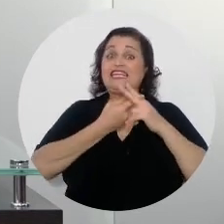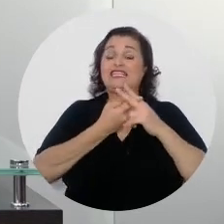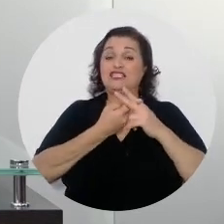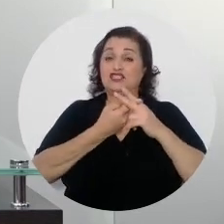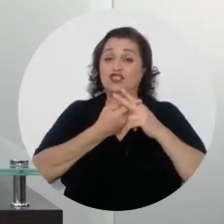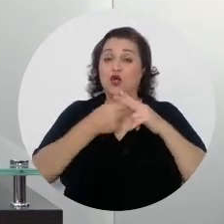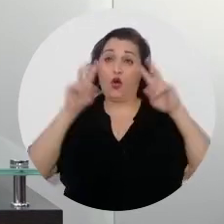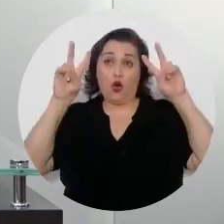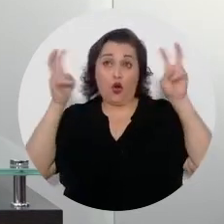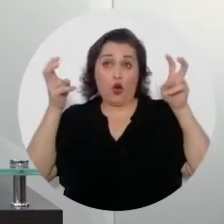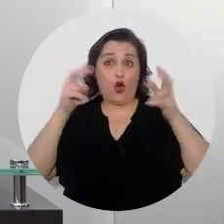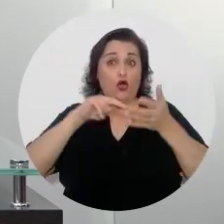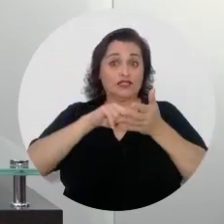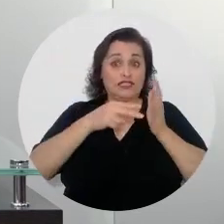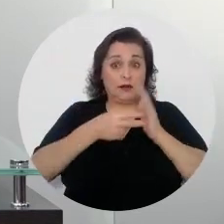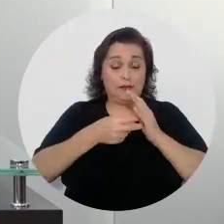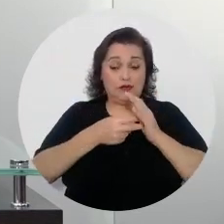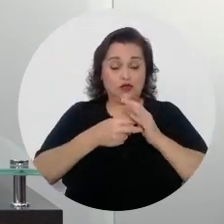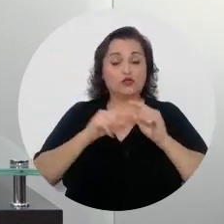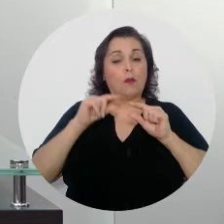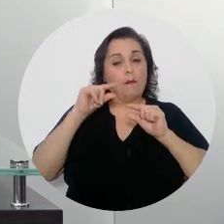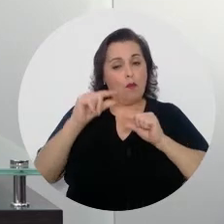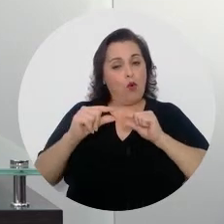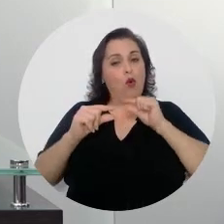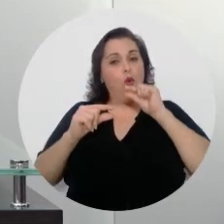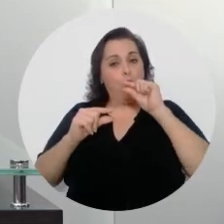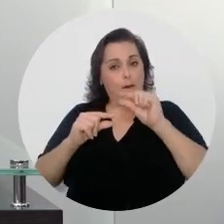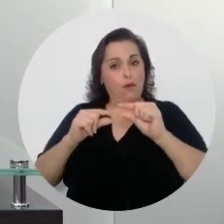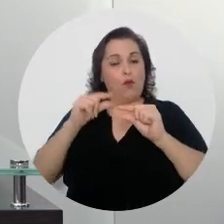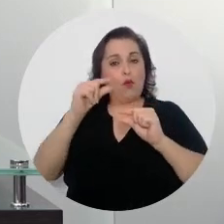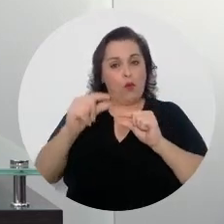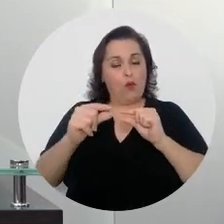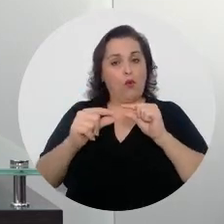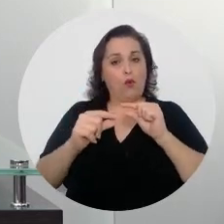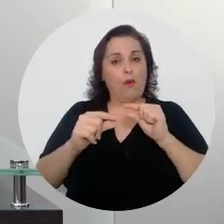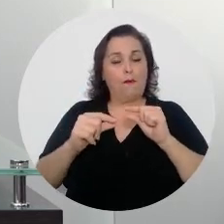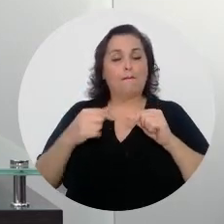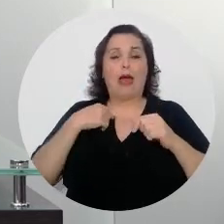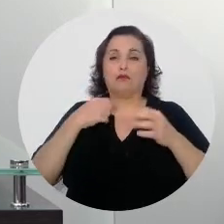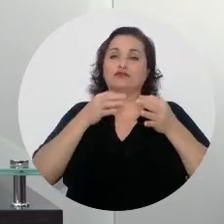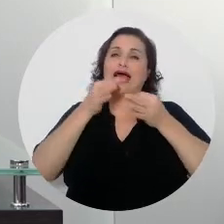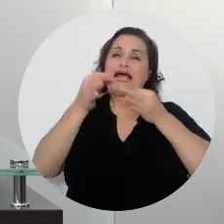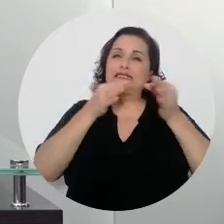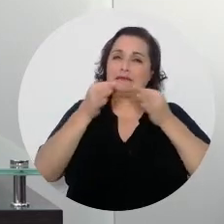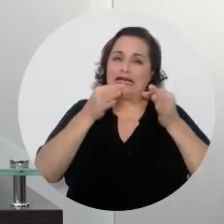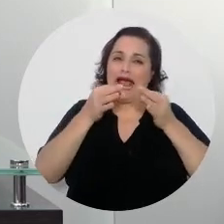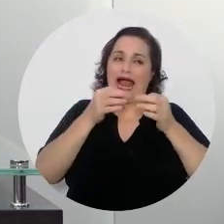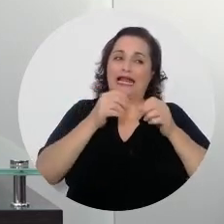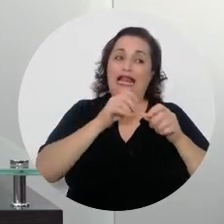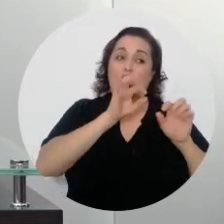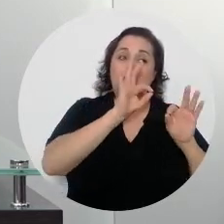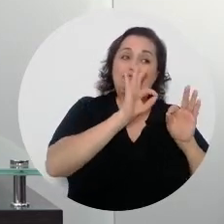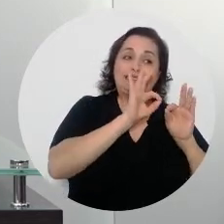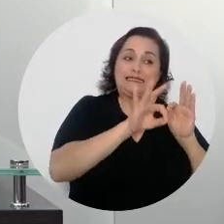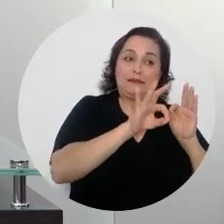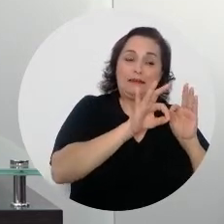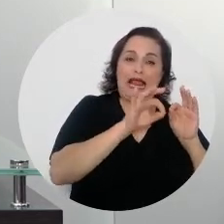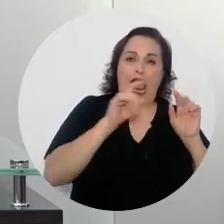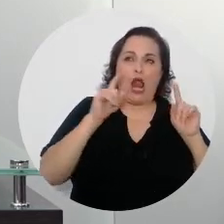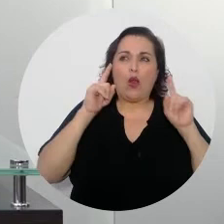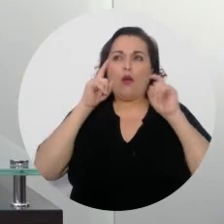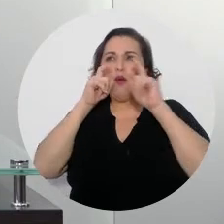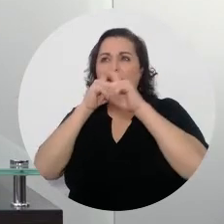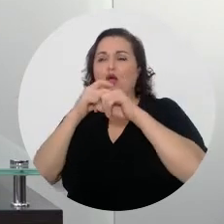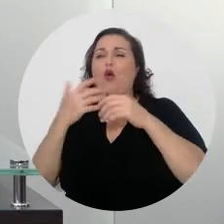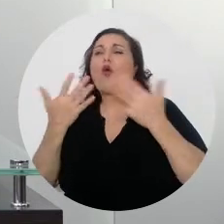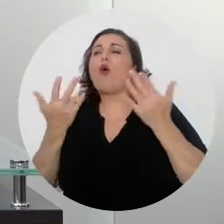inicio de conceptos, vamos a ir poco a poco de lo simple a lo complejo,